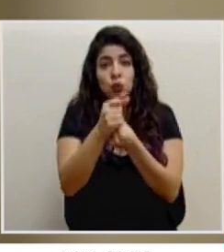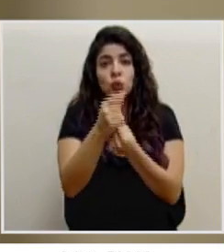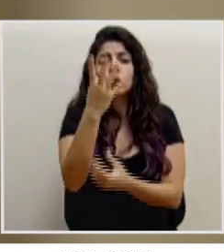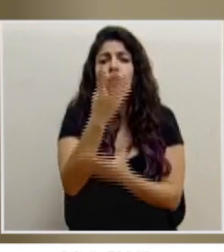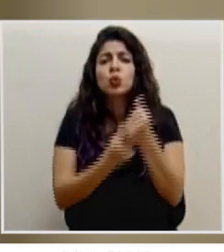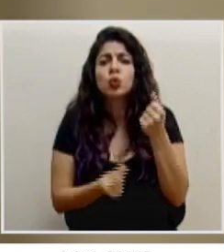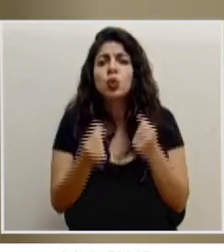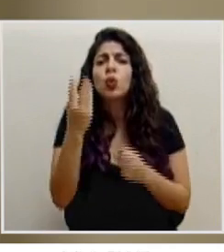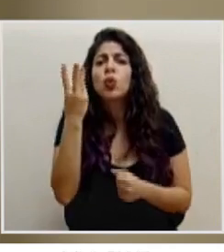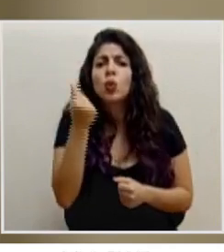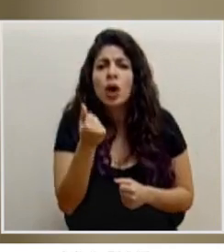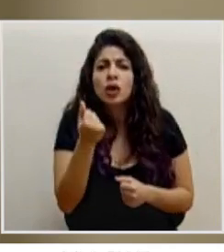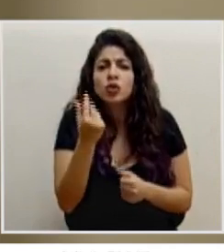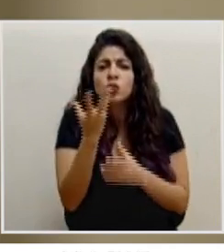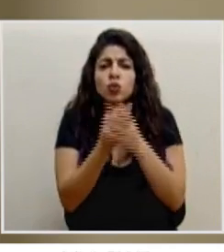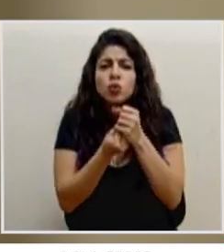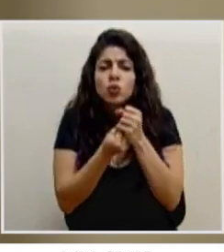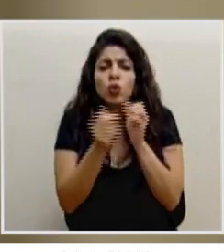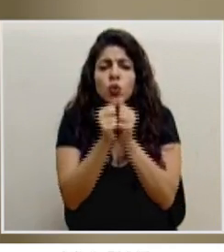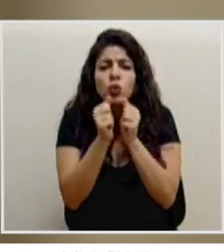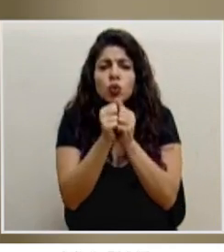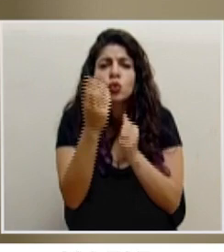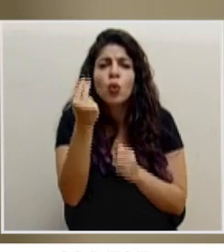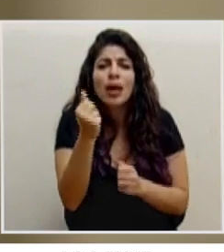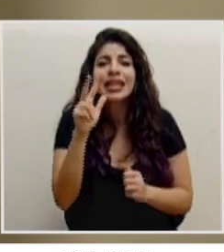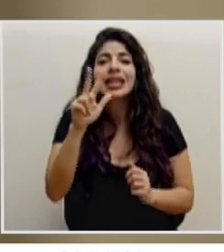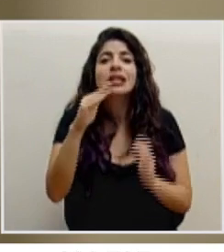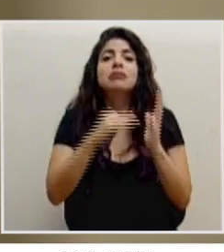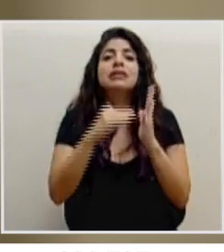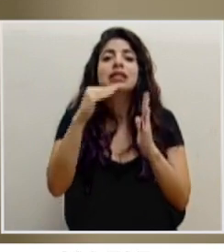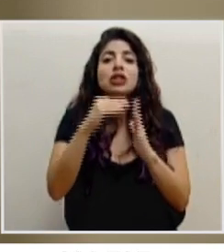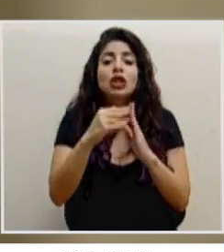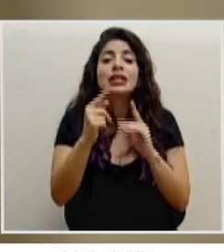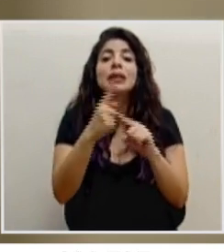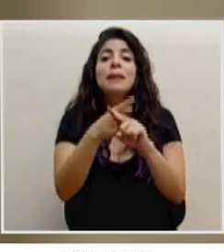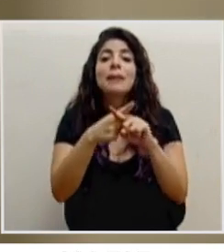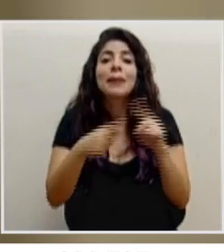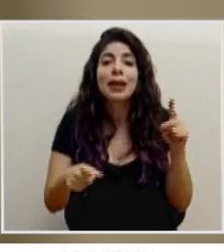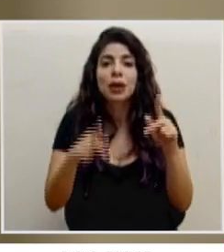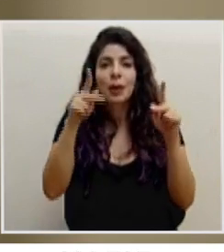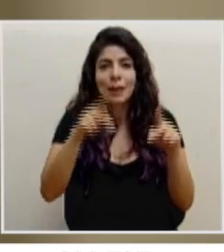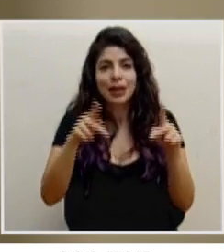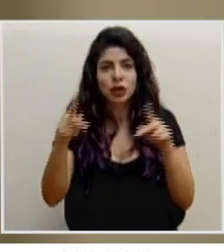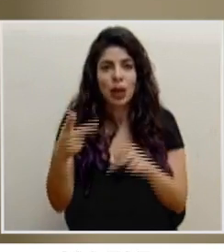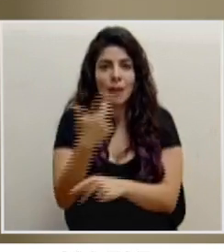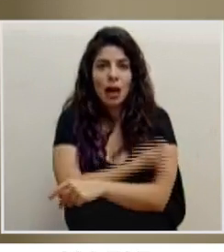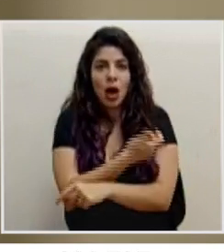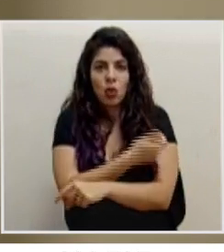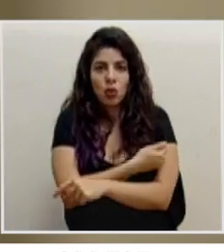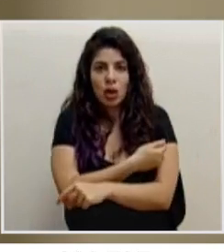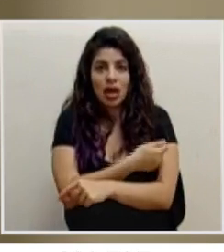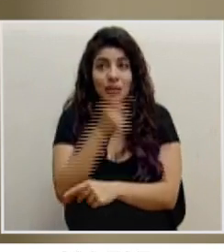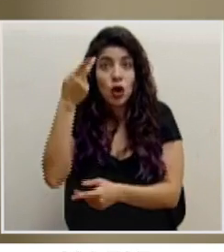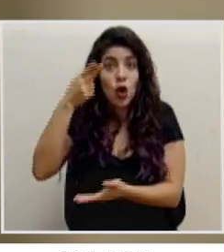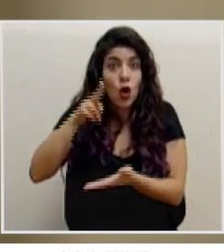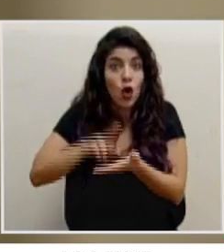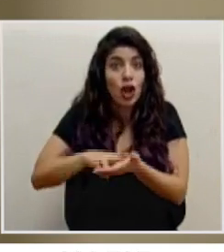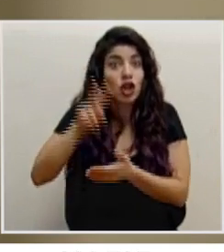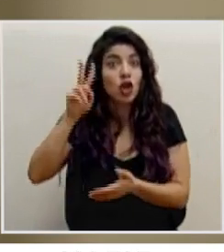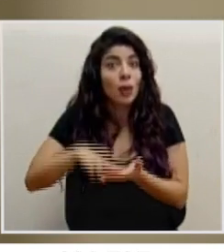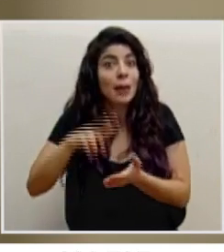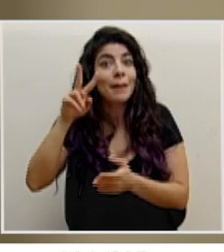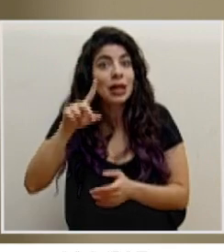la inmunización de 3,5 millones de personas en nuestro territorio cuyos contratos son del